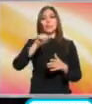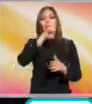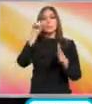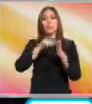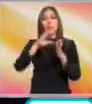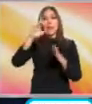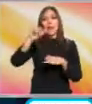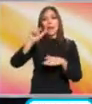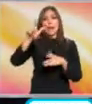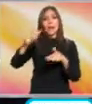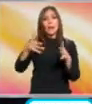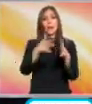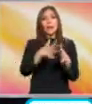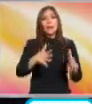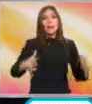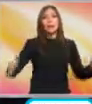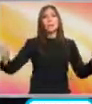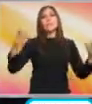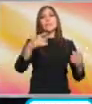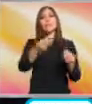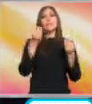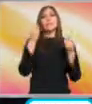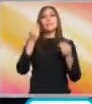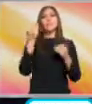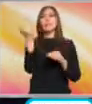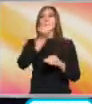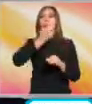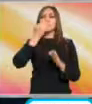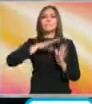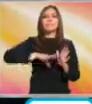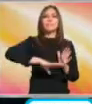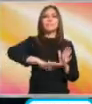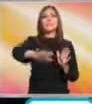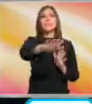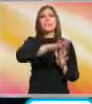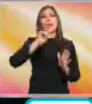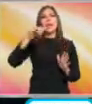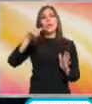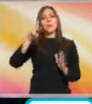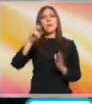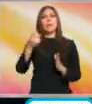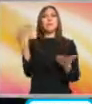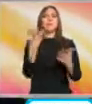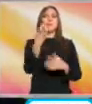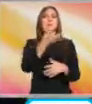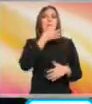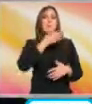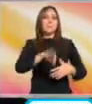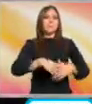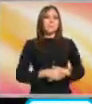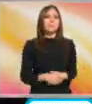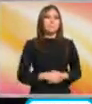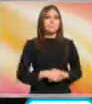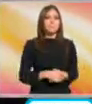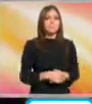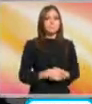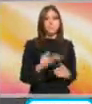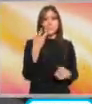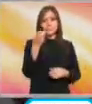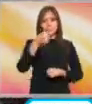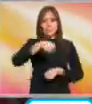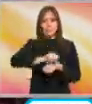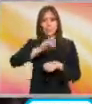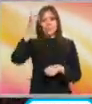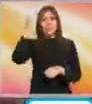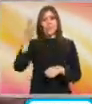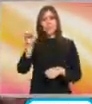grande, inmenso, y ahí un viernes de amapolas era donde se hacía esta festividad. Que era un viernes de amapolas en Semana Santa.